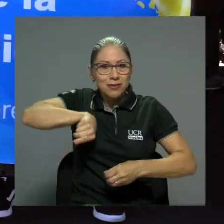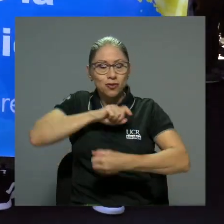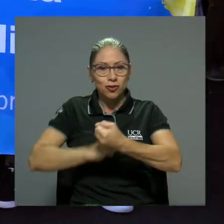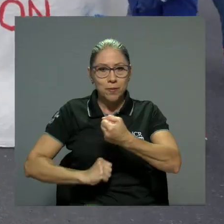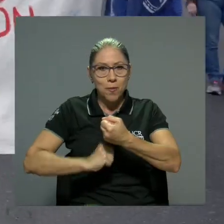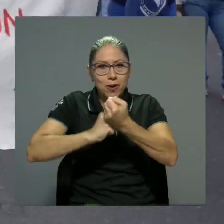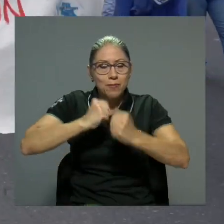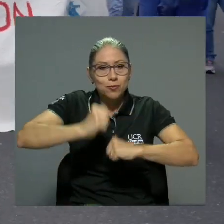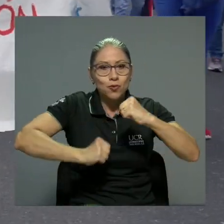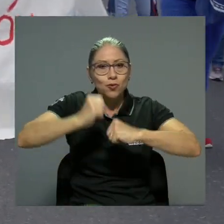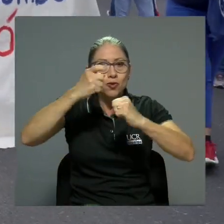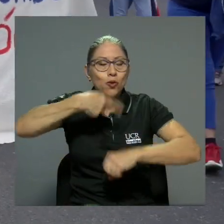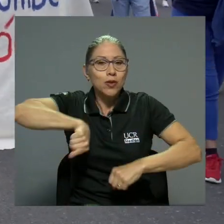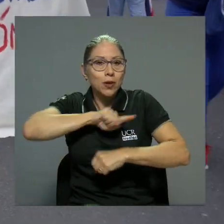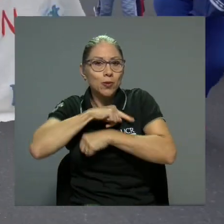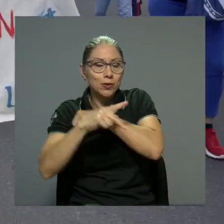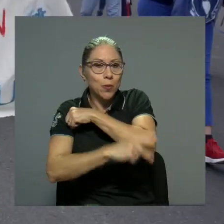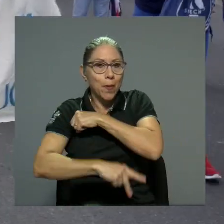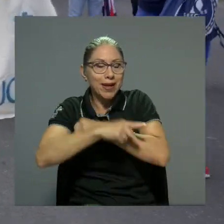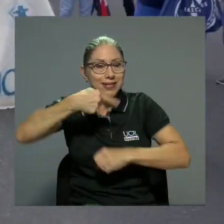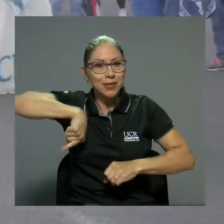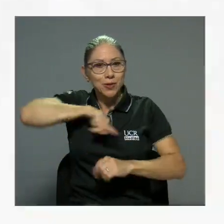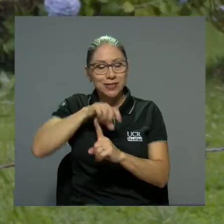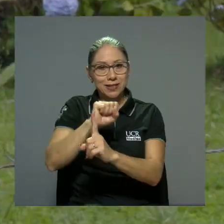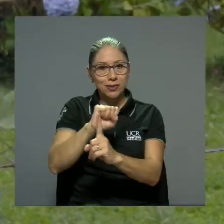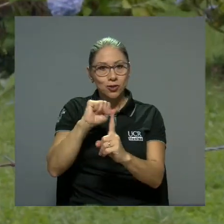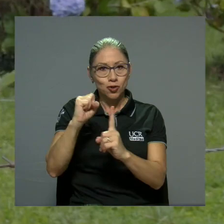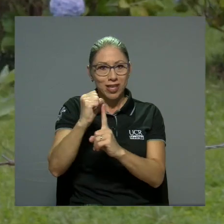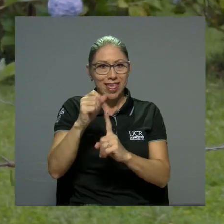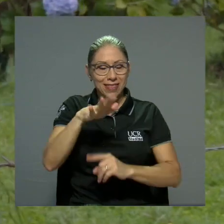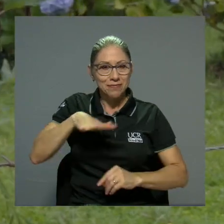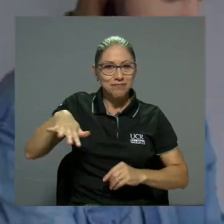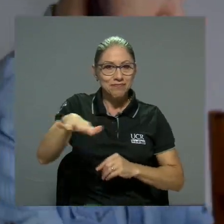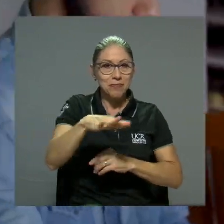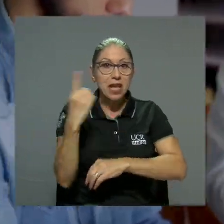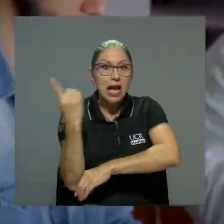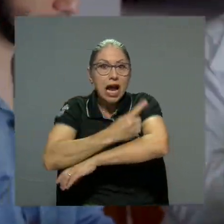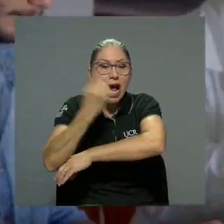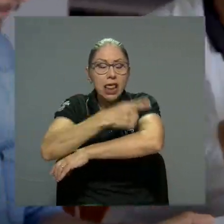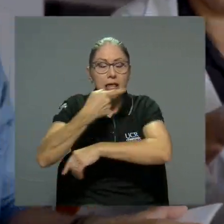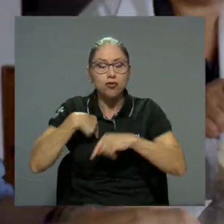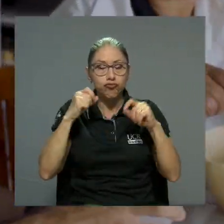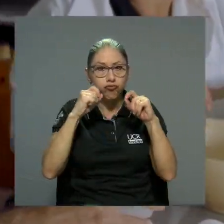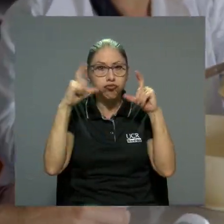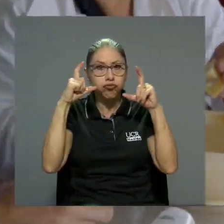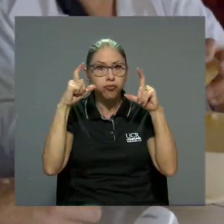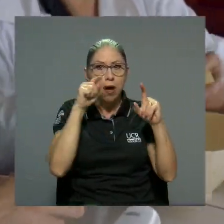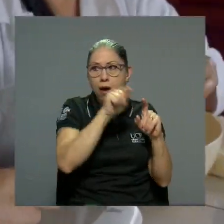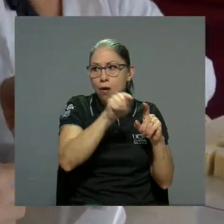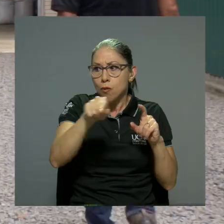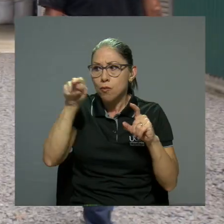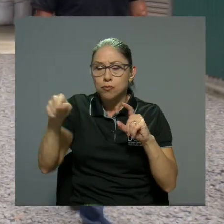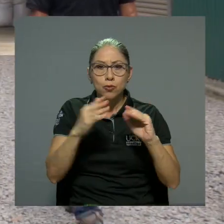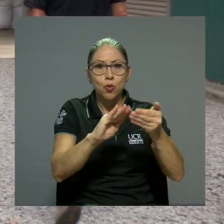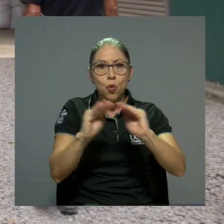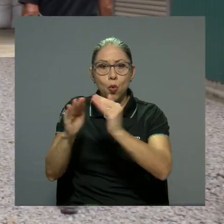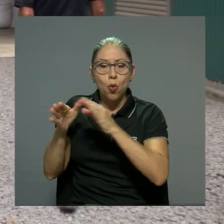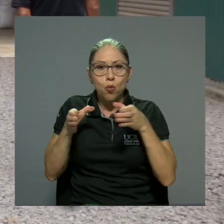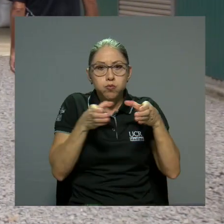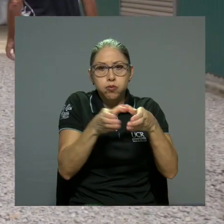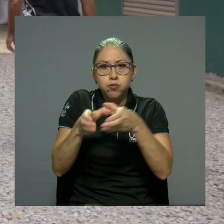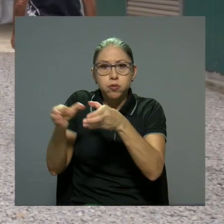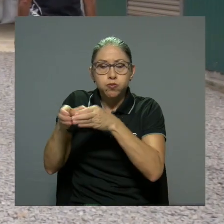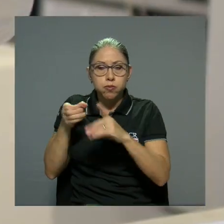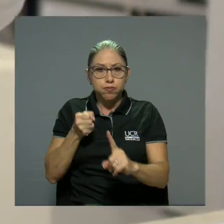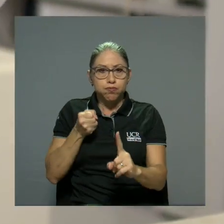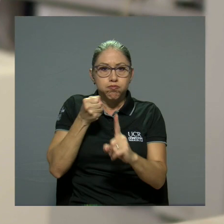apoyamos la construcción de nuestro país y nuestra sociedad. Cada día me sorprendo más de la cantidad de comunidades impactadas,